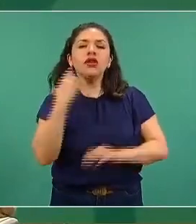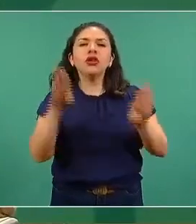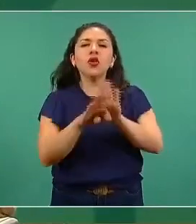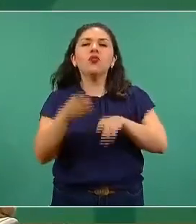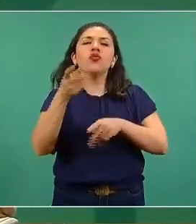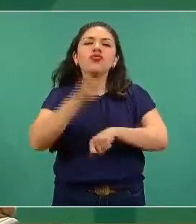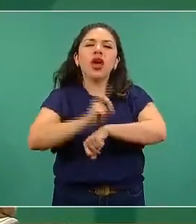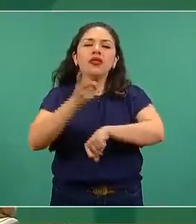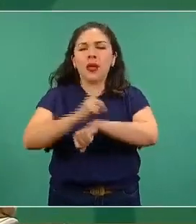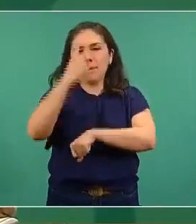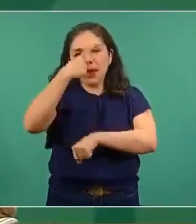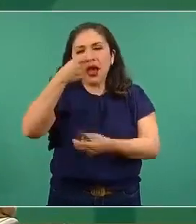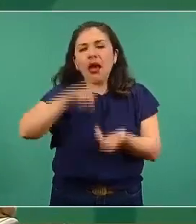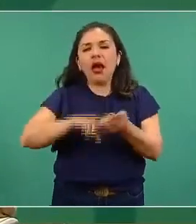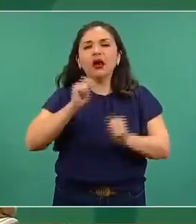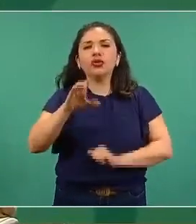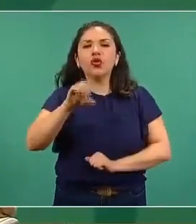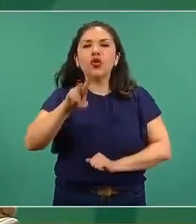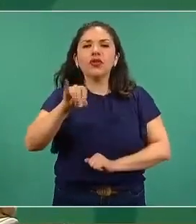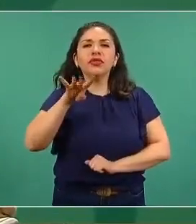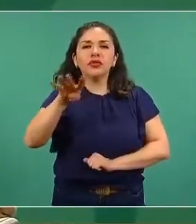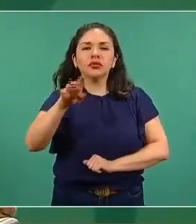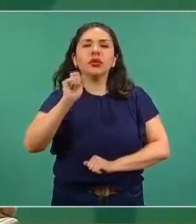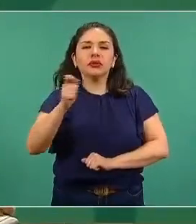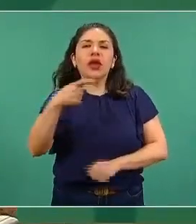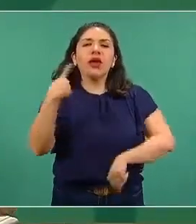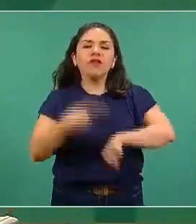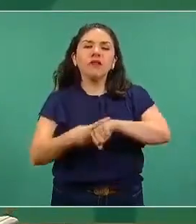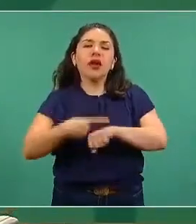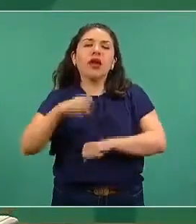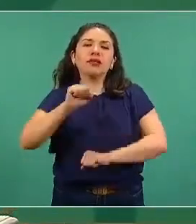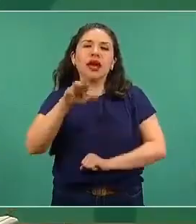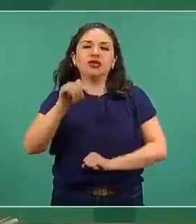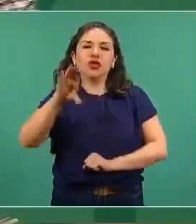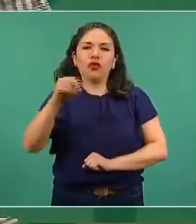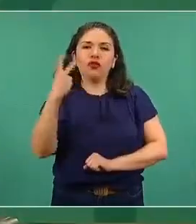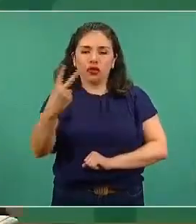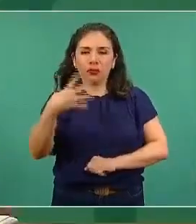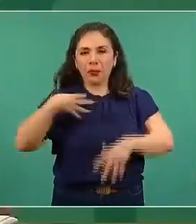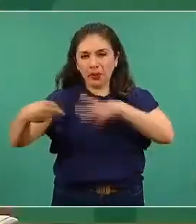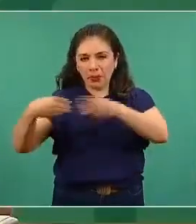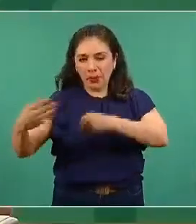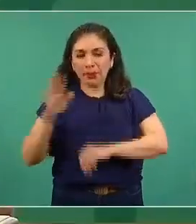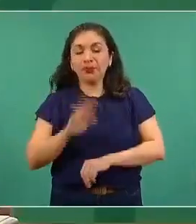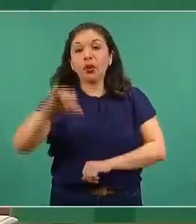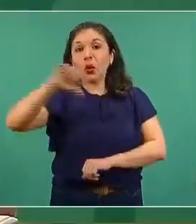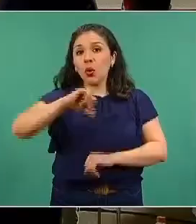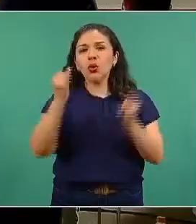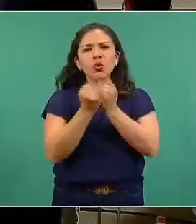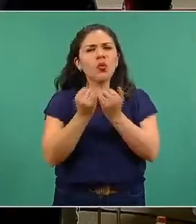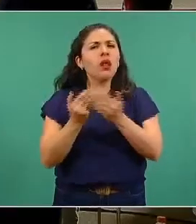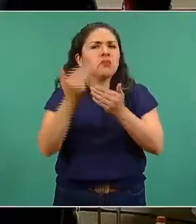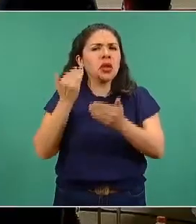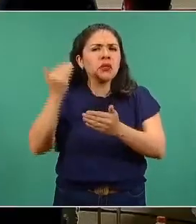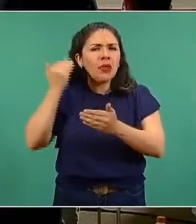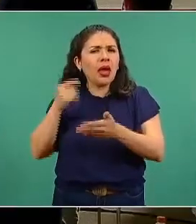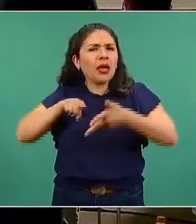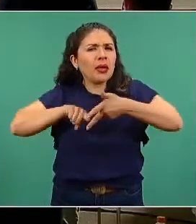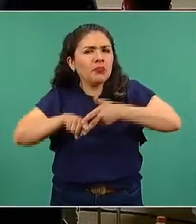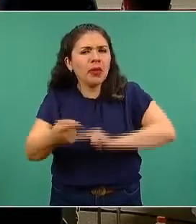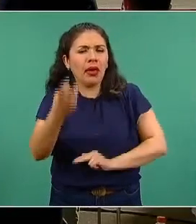sobre COVID-19, la pandemia causada por el coronavirus SARS-CoV-2. Y hoy, igual que lo hemos estado haciendo desde